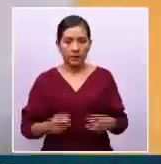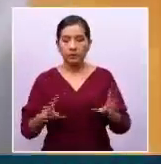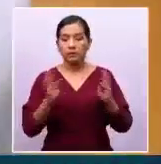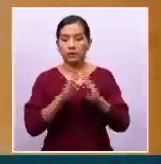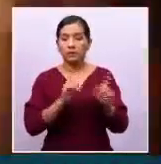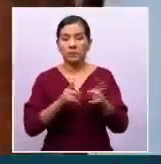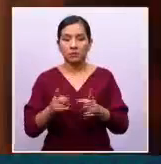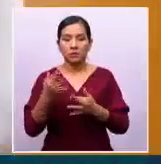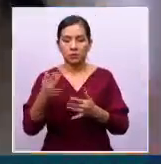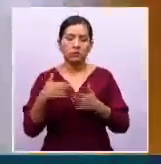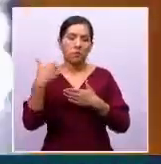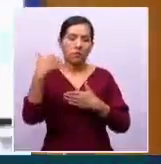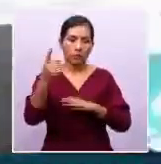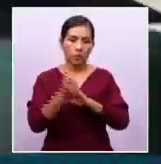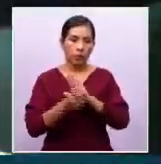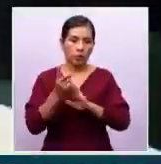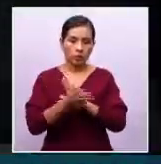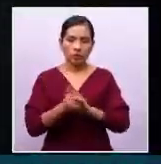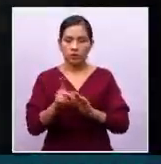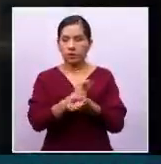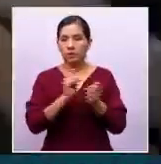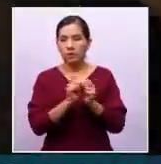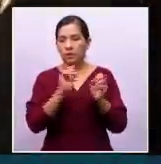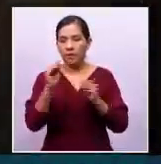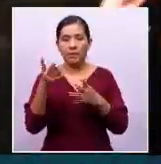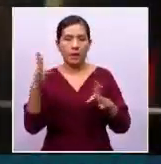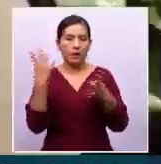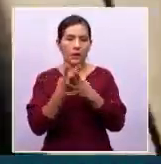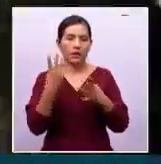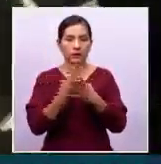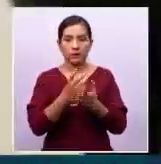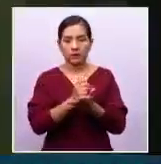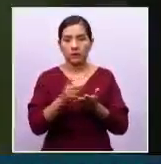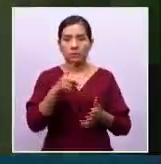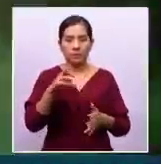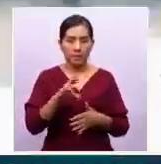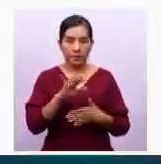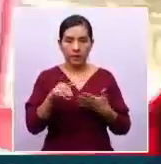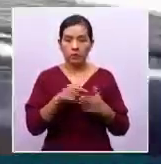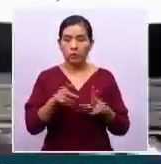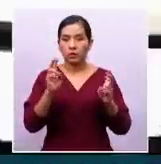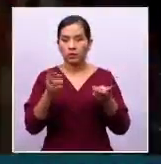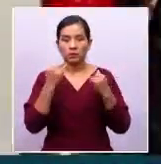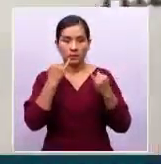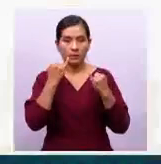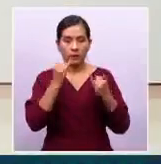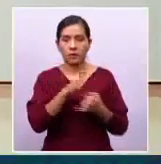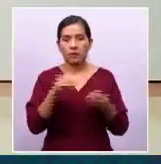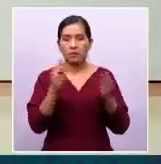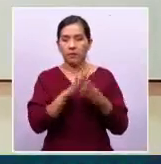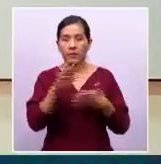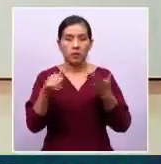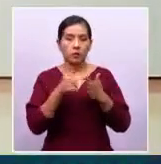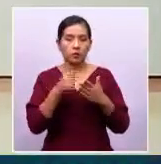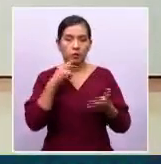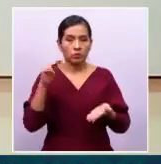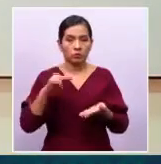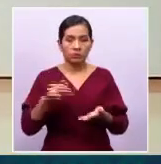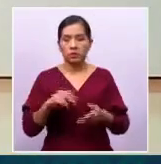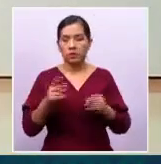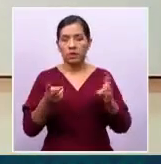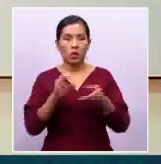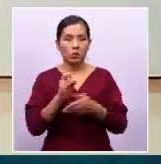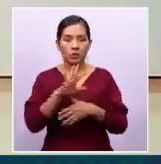que en las próximas horas este sea trasladado a la cárcel de San Pedro. No solamente la anotación de bienes que ya hemos solicitado ante el juez como una aplicación de